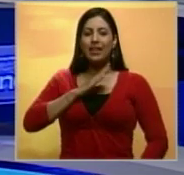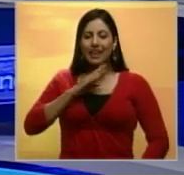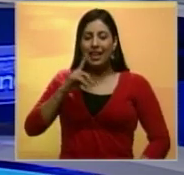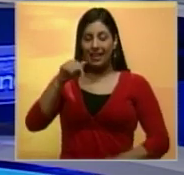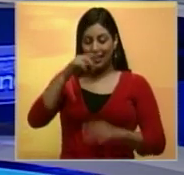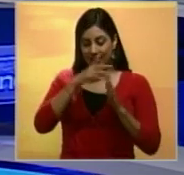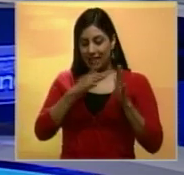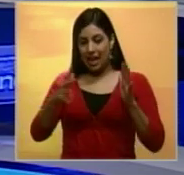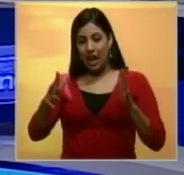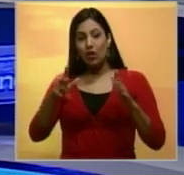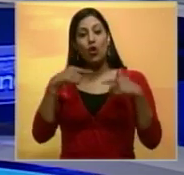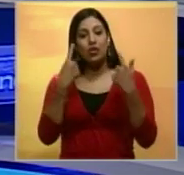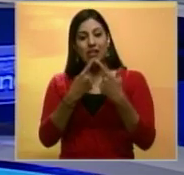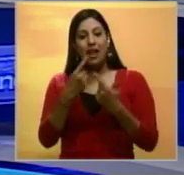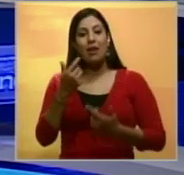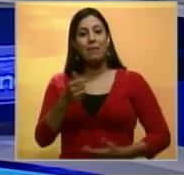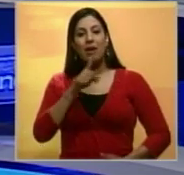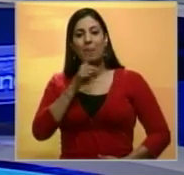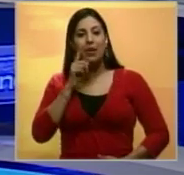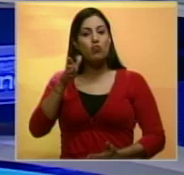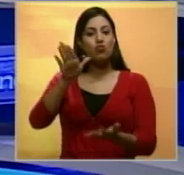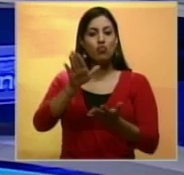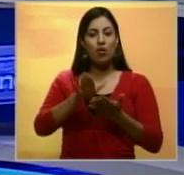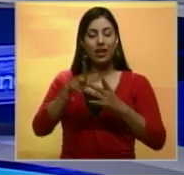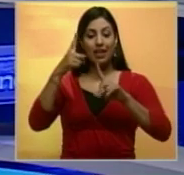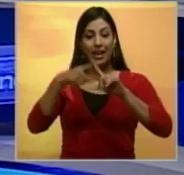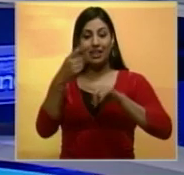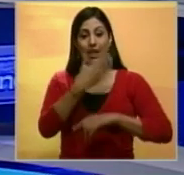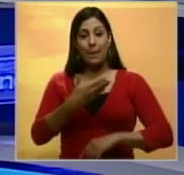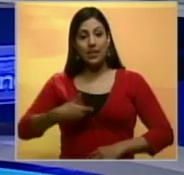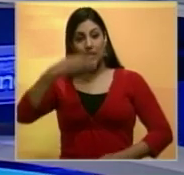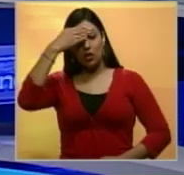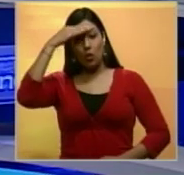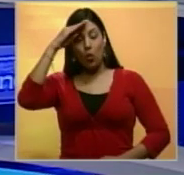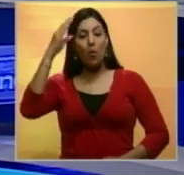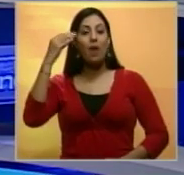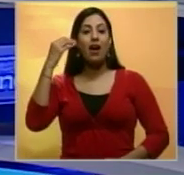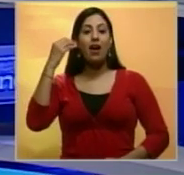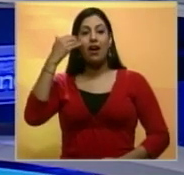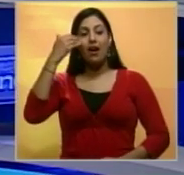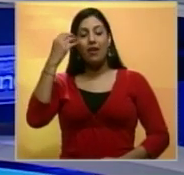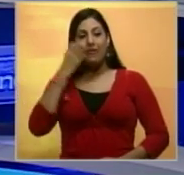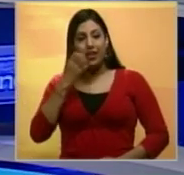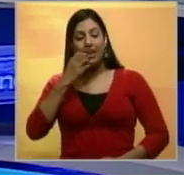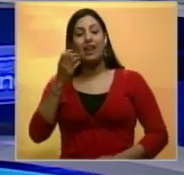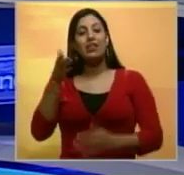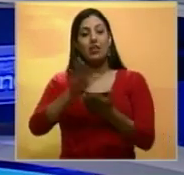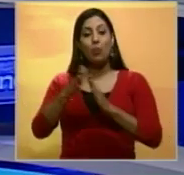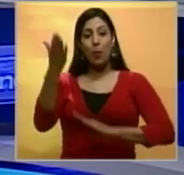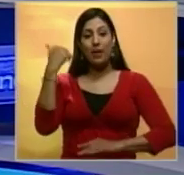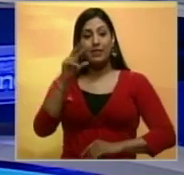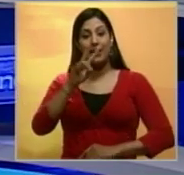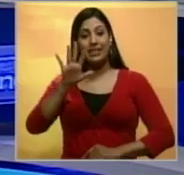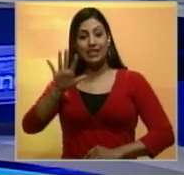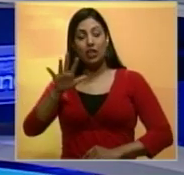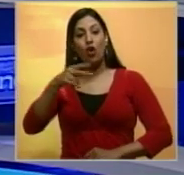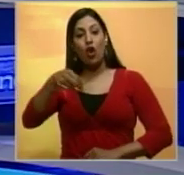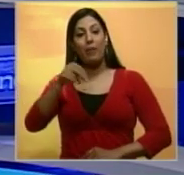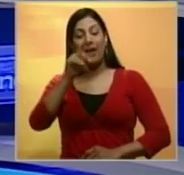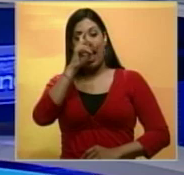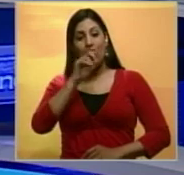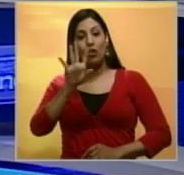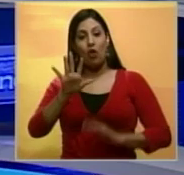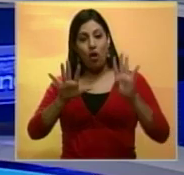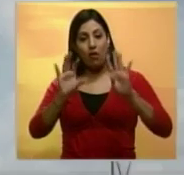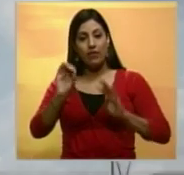dejó este año, entre lo que se destaca la muerte del expresidente cubano Fidel Castro, quien falleció el pasado 25 de noviembre a la edad de